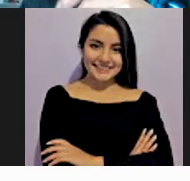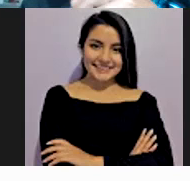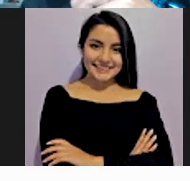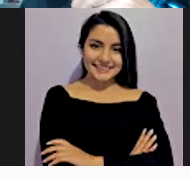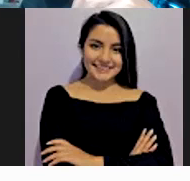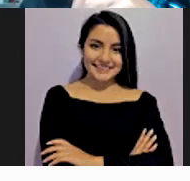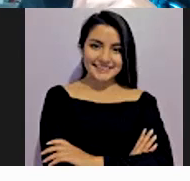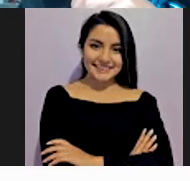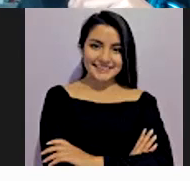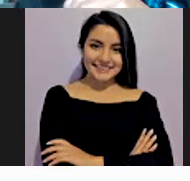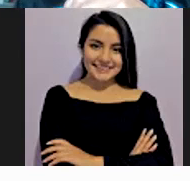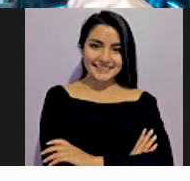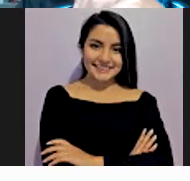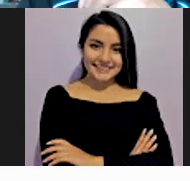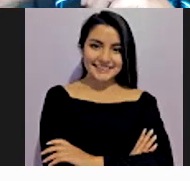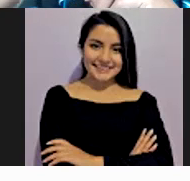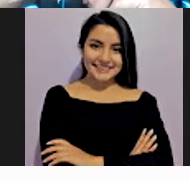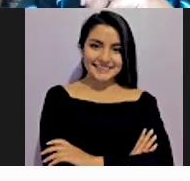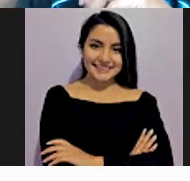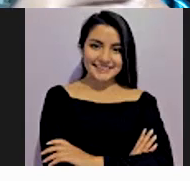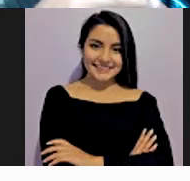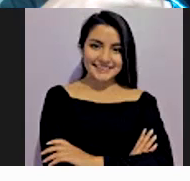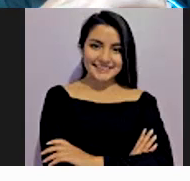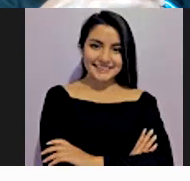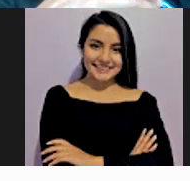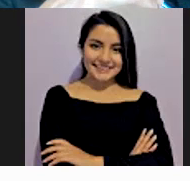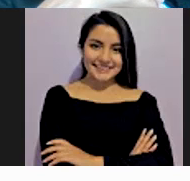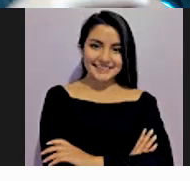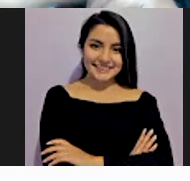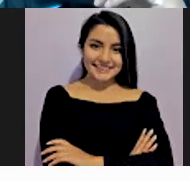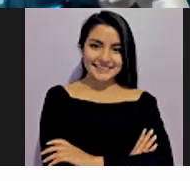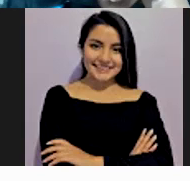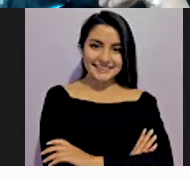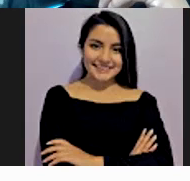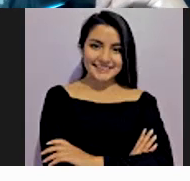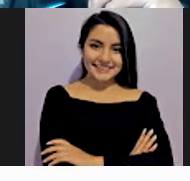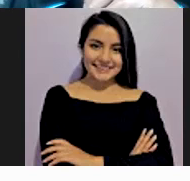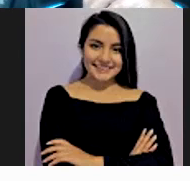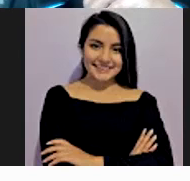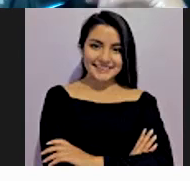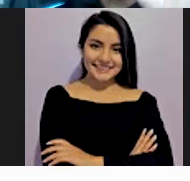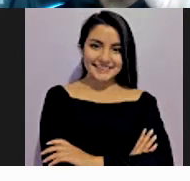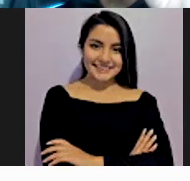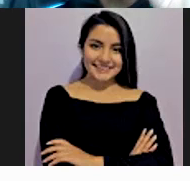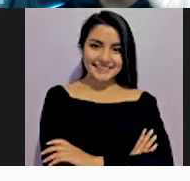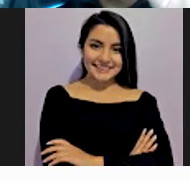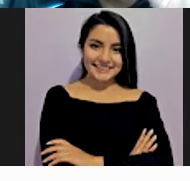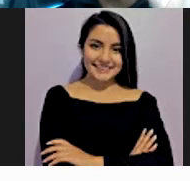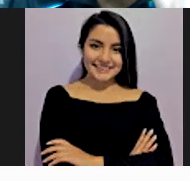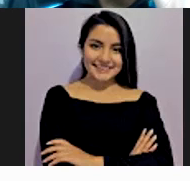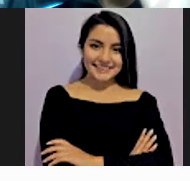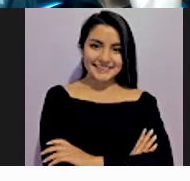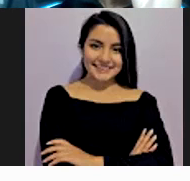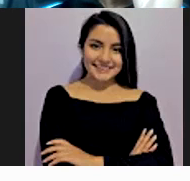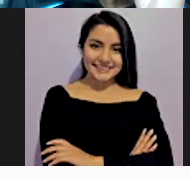Y la verdad es esa, ¿no? Yo, por ejemplo, en España tuve una situación ahí donde eran preguntas algo medio similares así, entonces